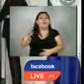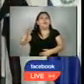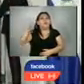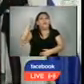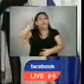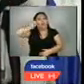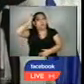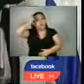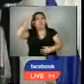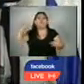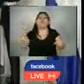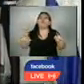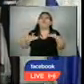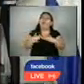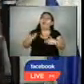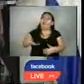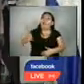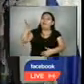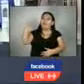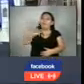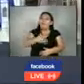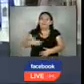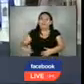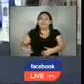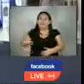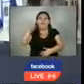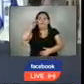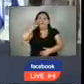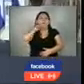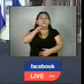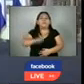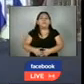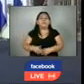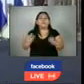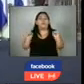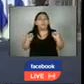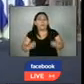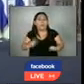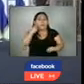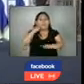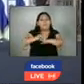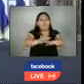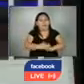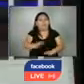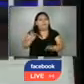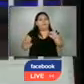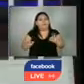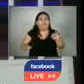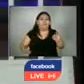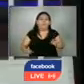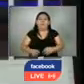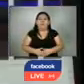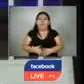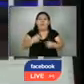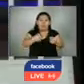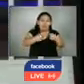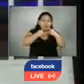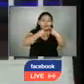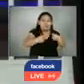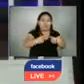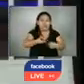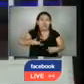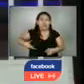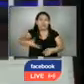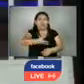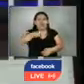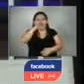que concuerda con la brindada por el presidente de la República, Nayib Bukele, para combatir la impunidad. Hay que enviar un mensaje claro en nuestro